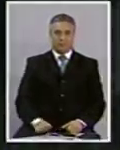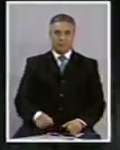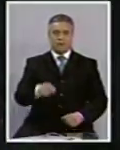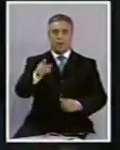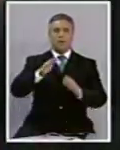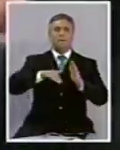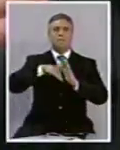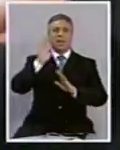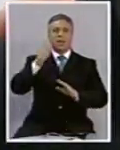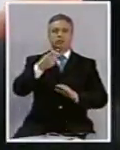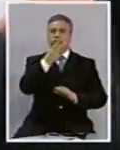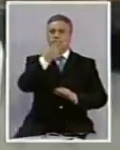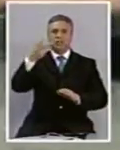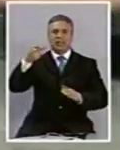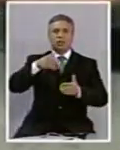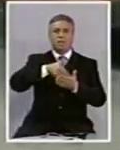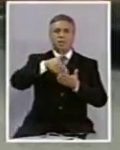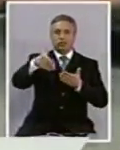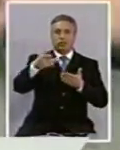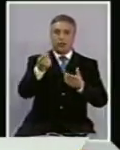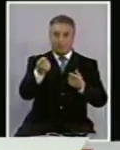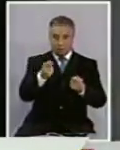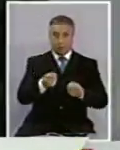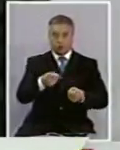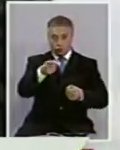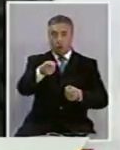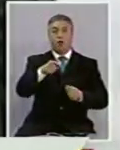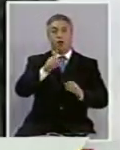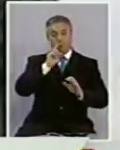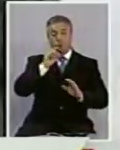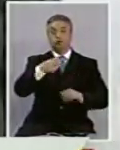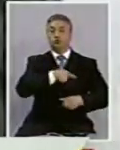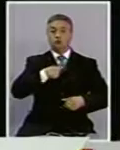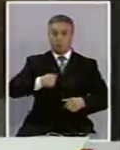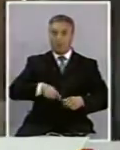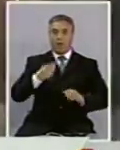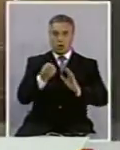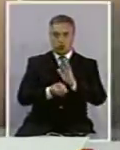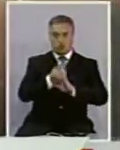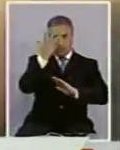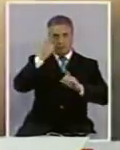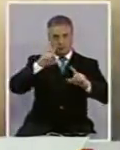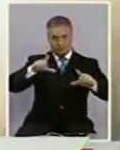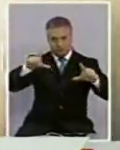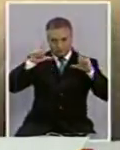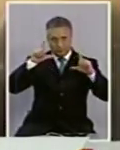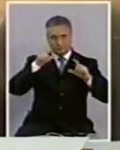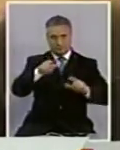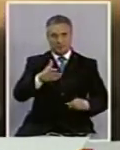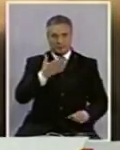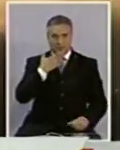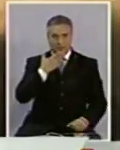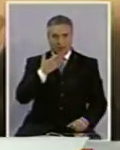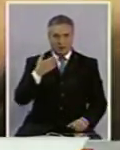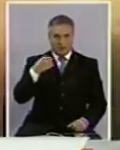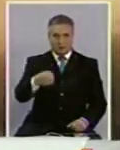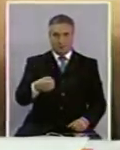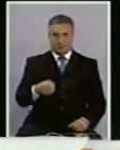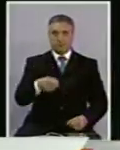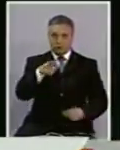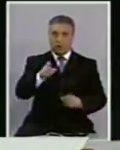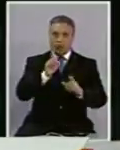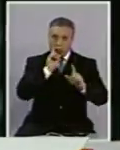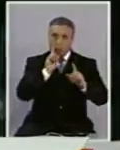Más de 200 millones de presupuesto, un Superman con nuevo protagonista, el sello Nolan y un elenco de superestrellas. Son solo algunas